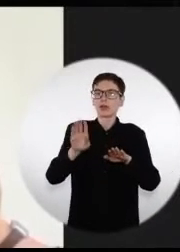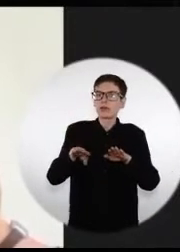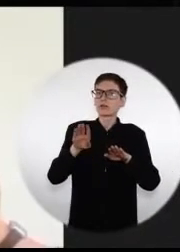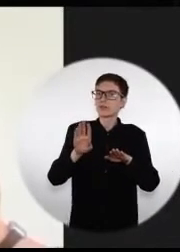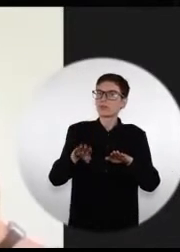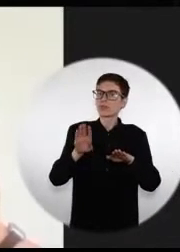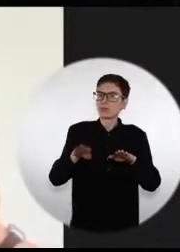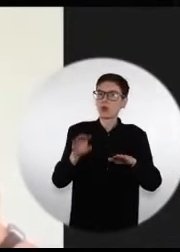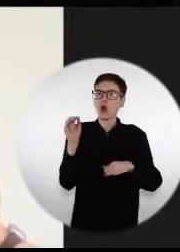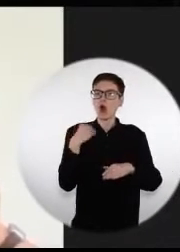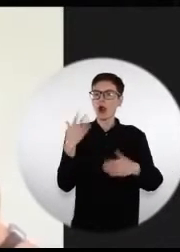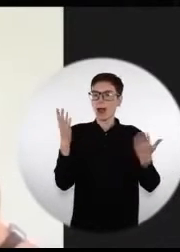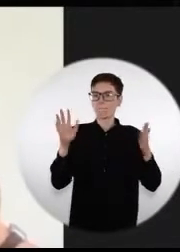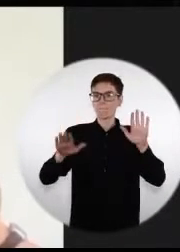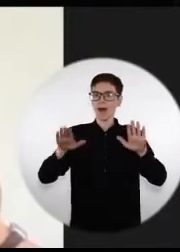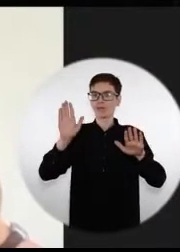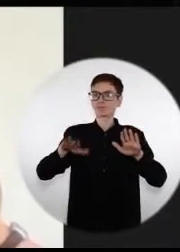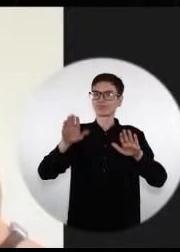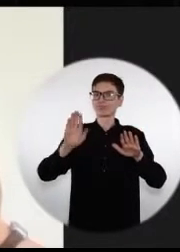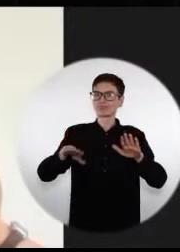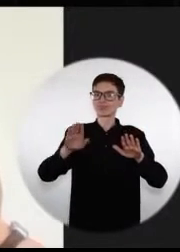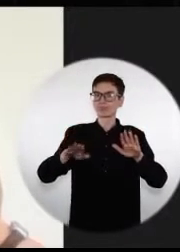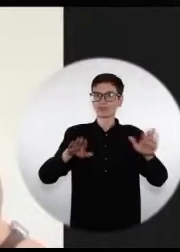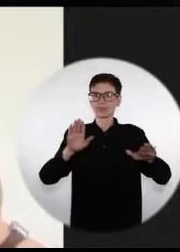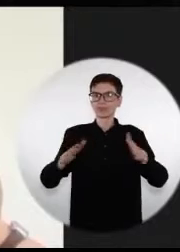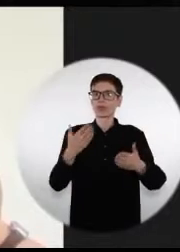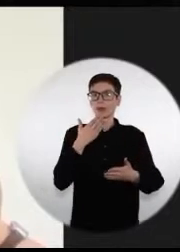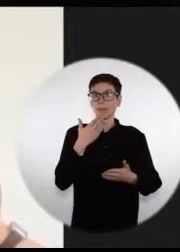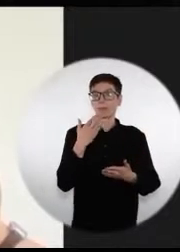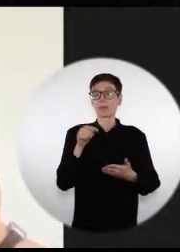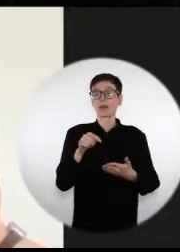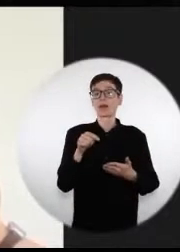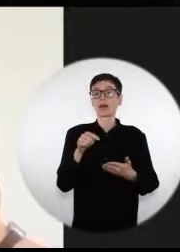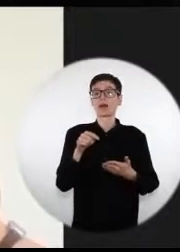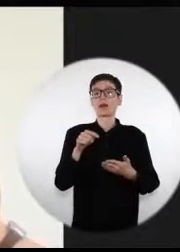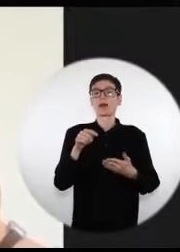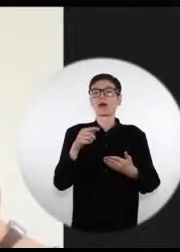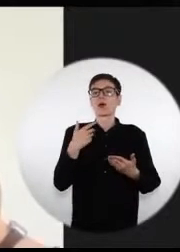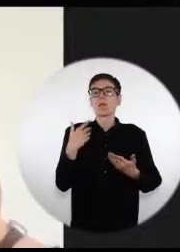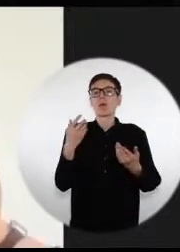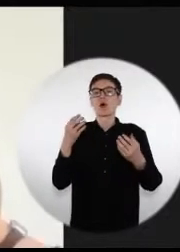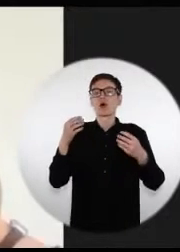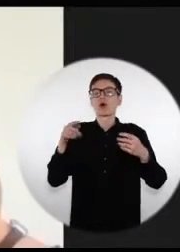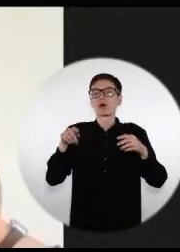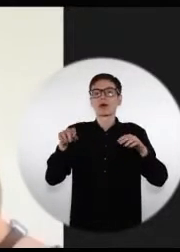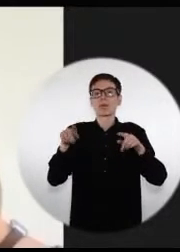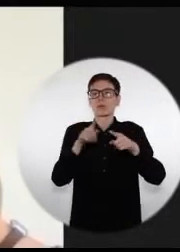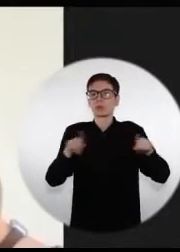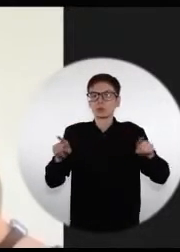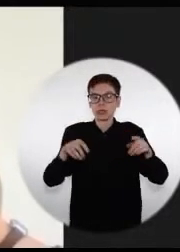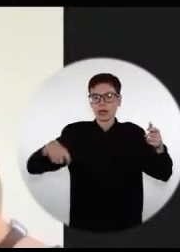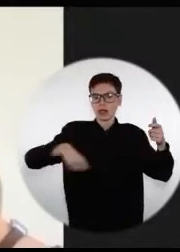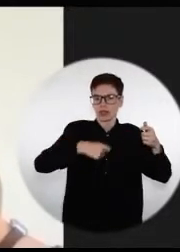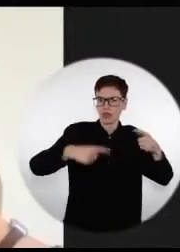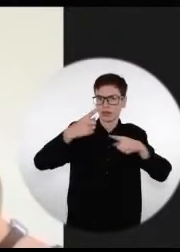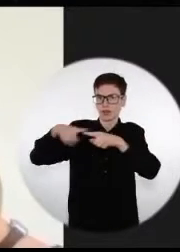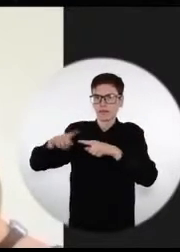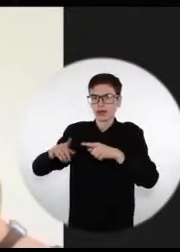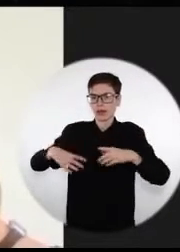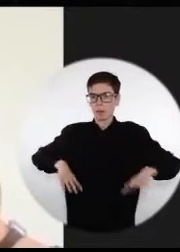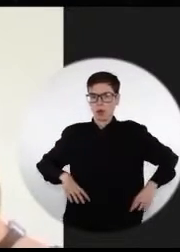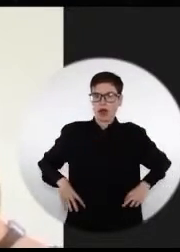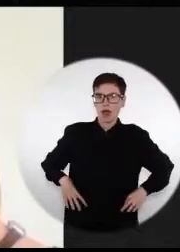las capas sonoras en tu cuerpo y de tus pies lleven un ritmo que las manos vayan llevando la percusión